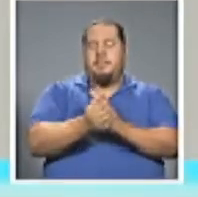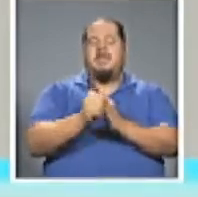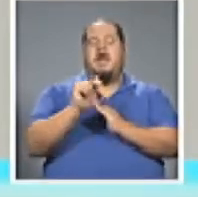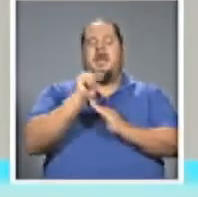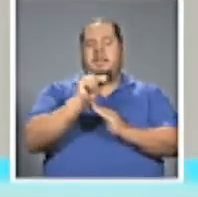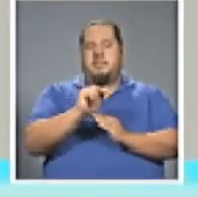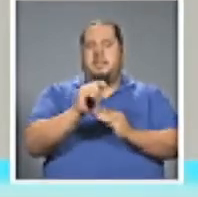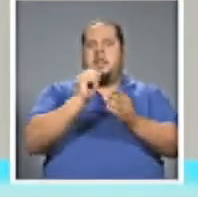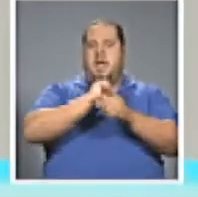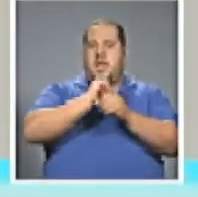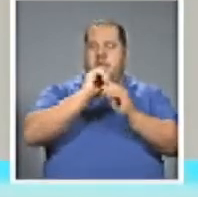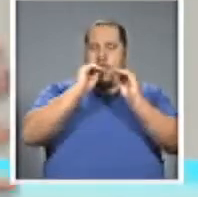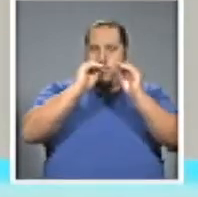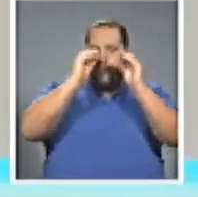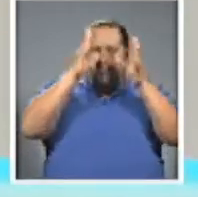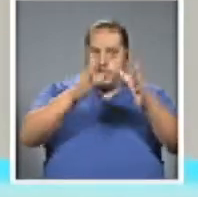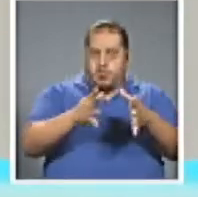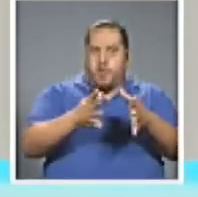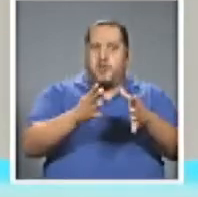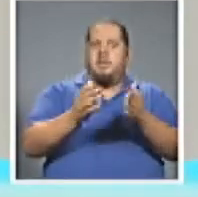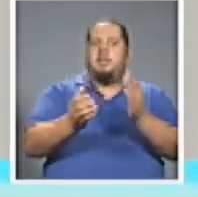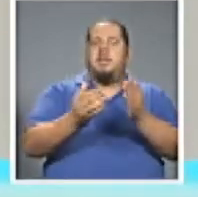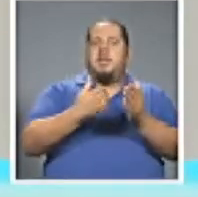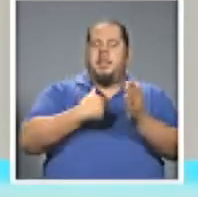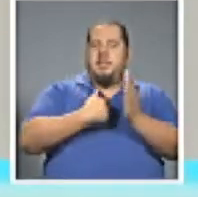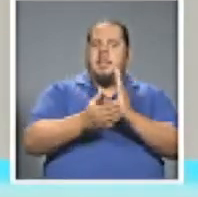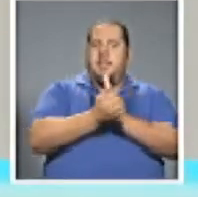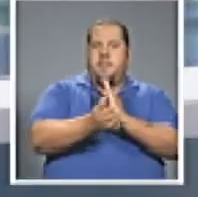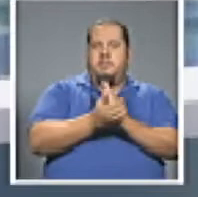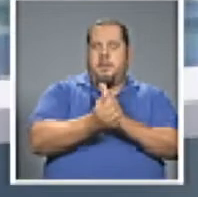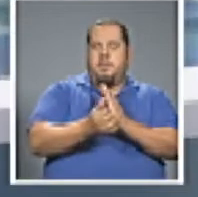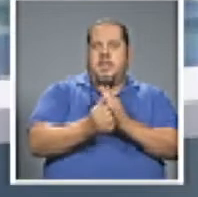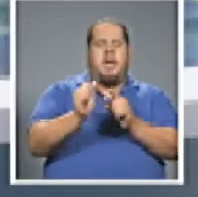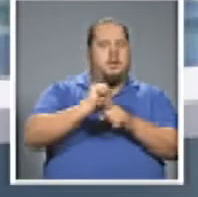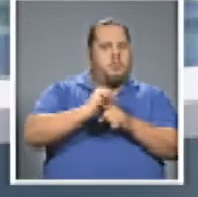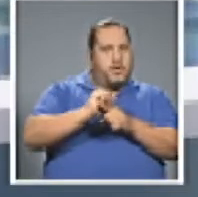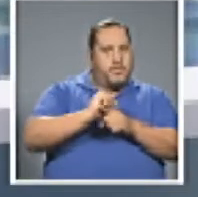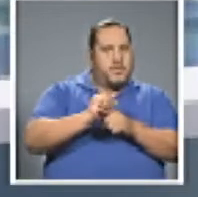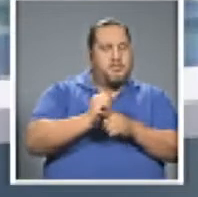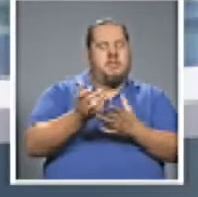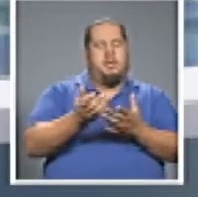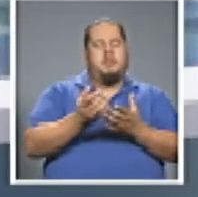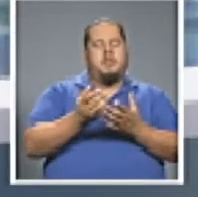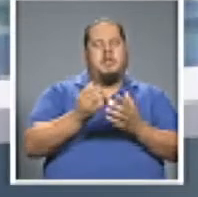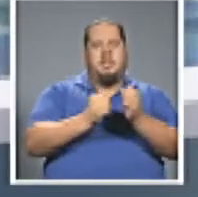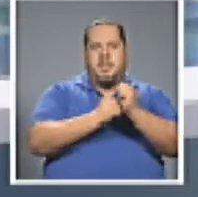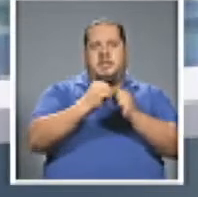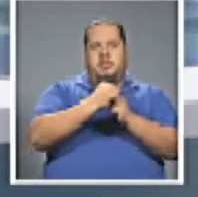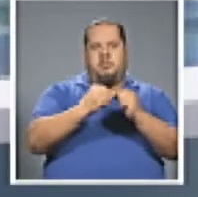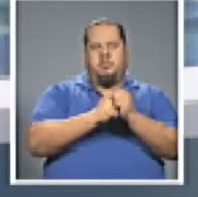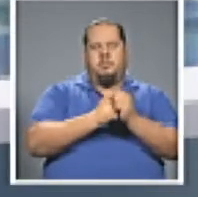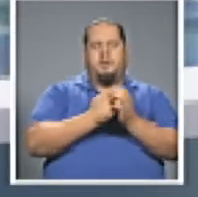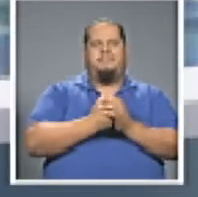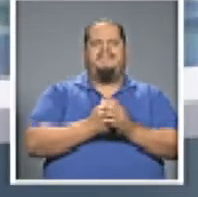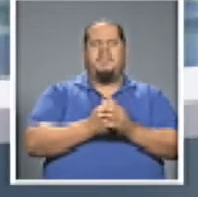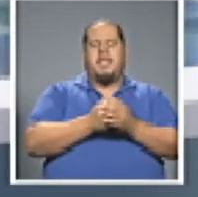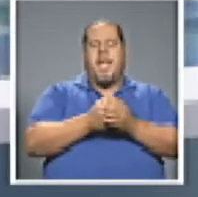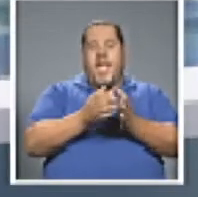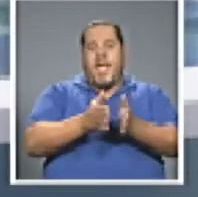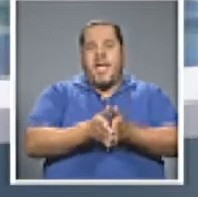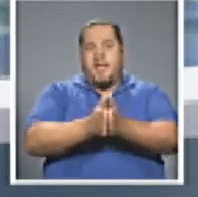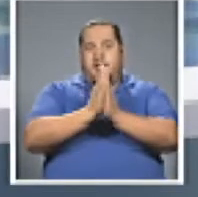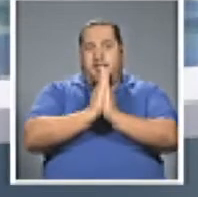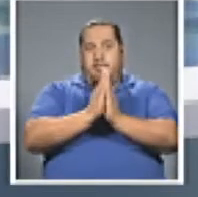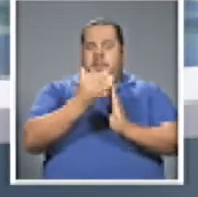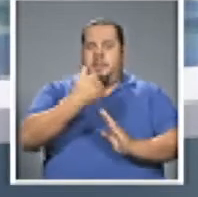hay docentes capacitados, hay infraestructura. La demanda, ahí tenemos una serie de situaciones. Por